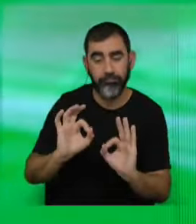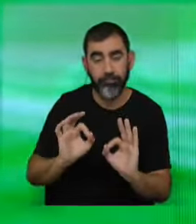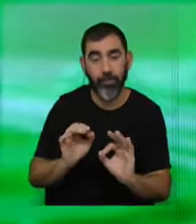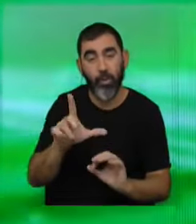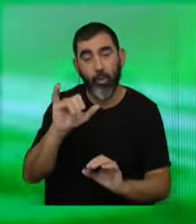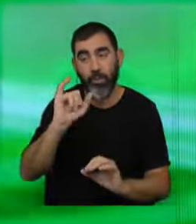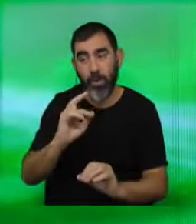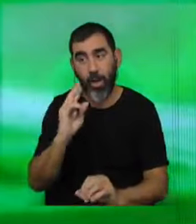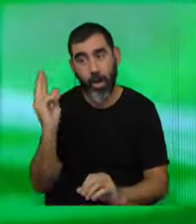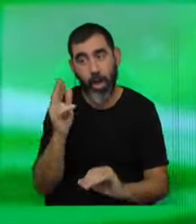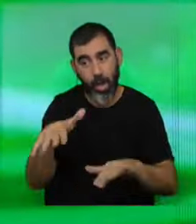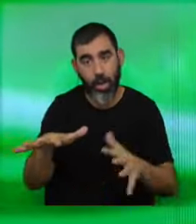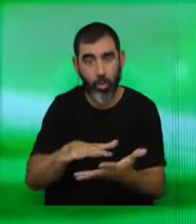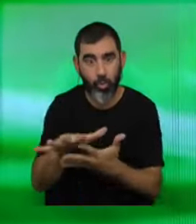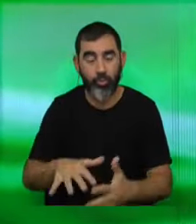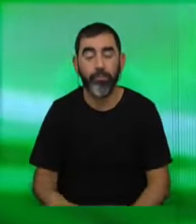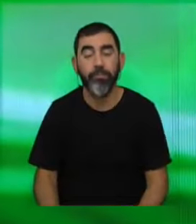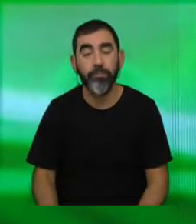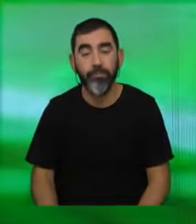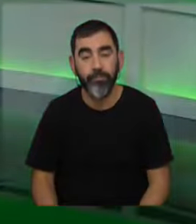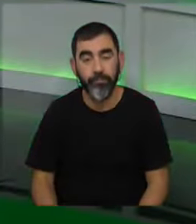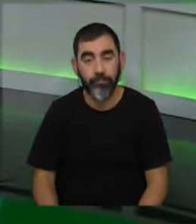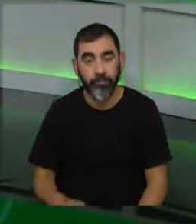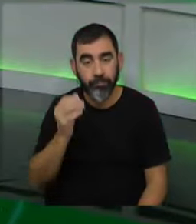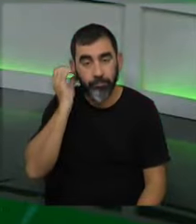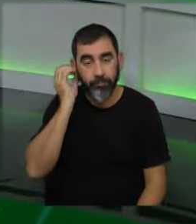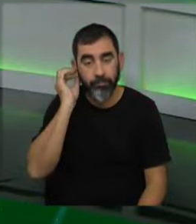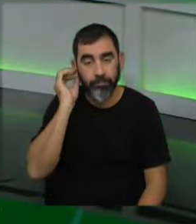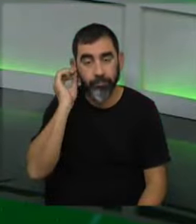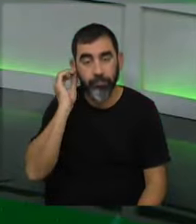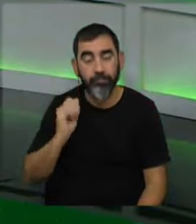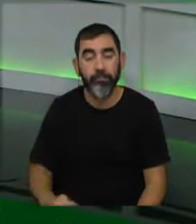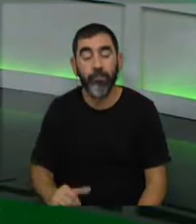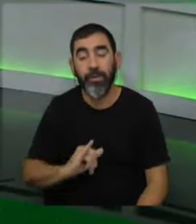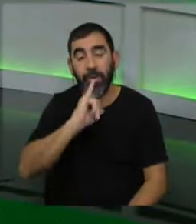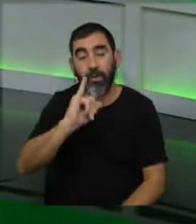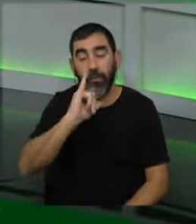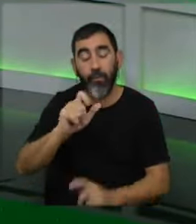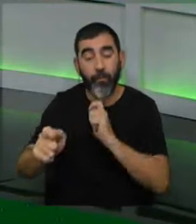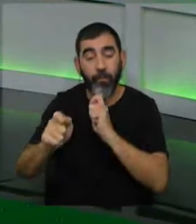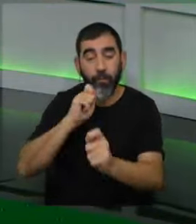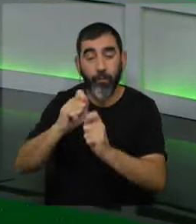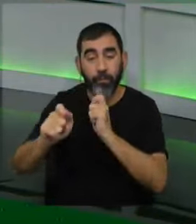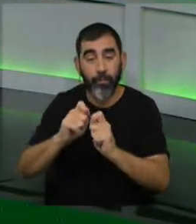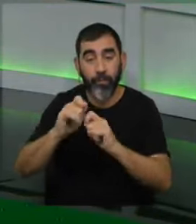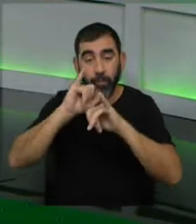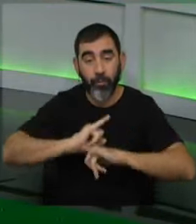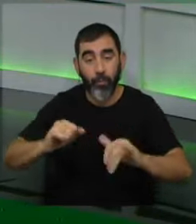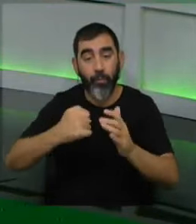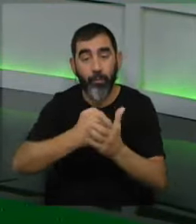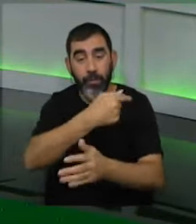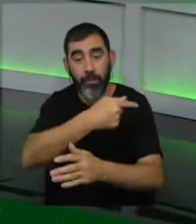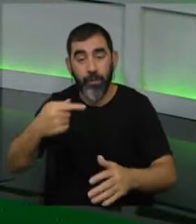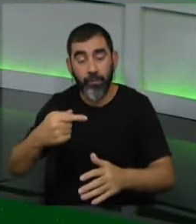Claro que llama la atención como decíamos en la portada un informe de la consultora exante publicado este fin de